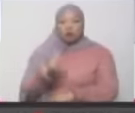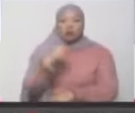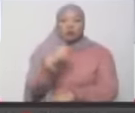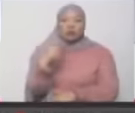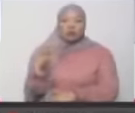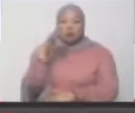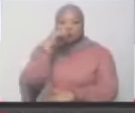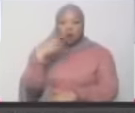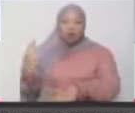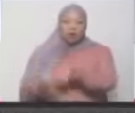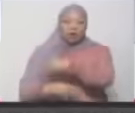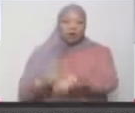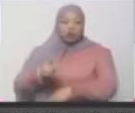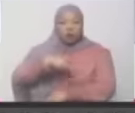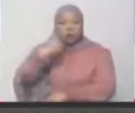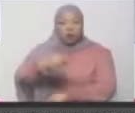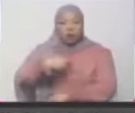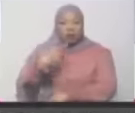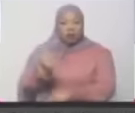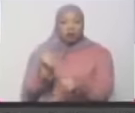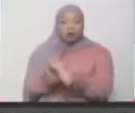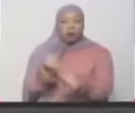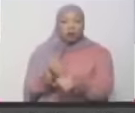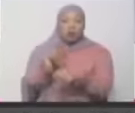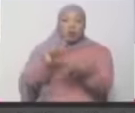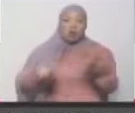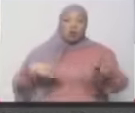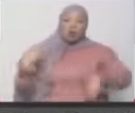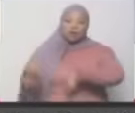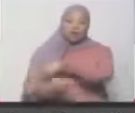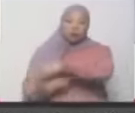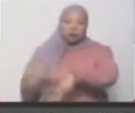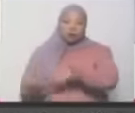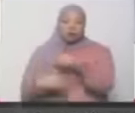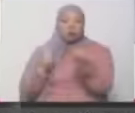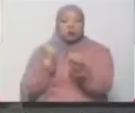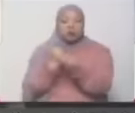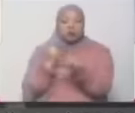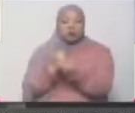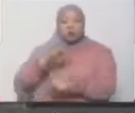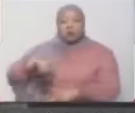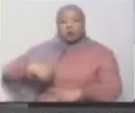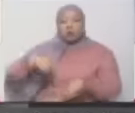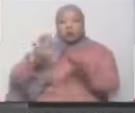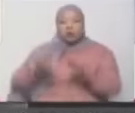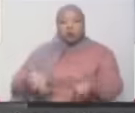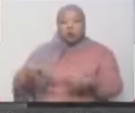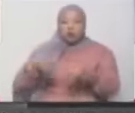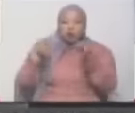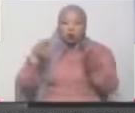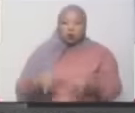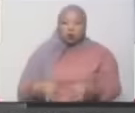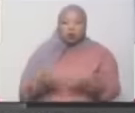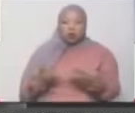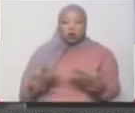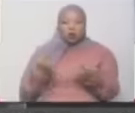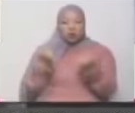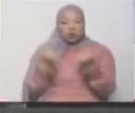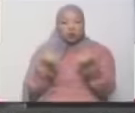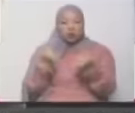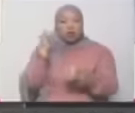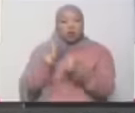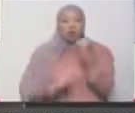25 años de revolución política, de consolidación de la revolución política, pero bueno, no nos han dejado consolidar lo económico. Y los